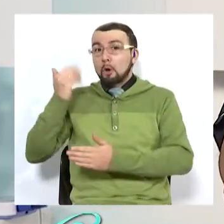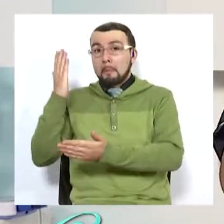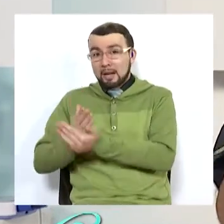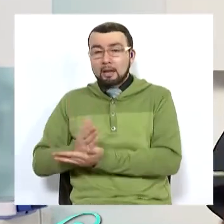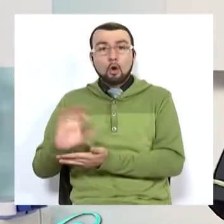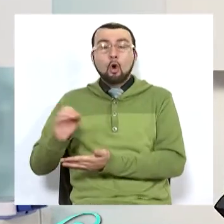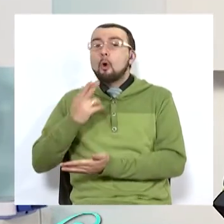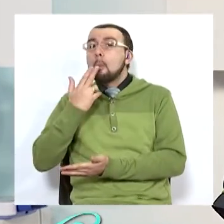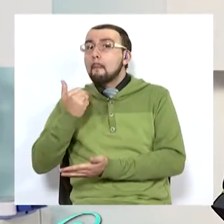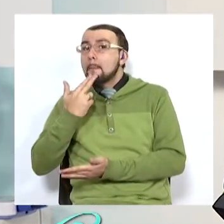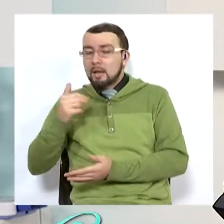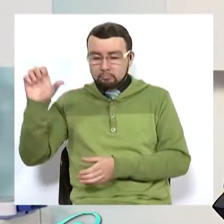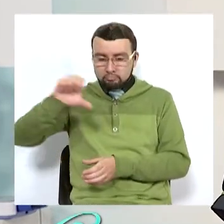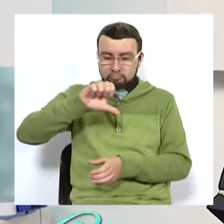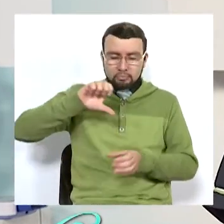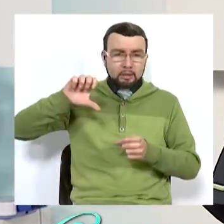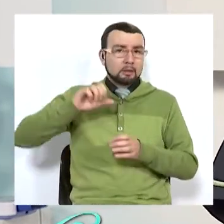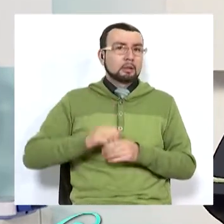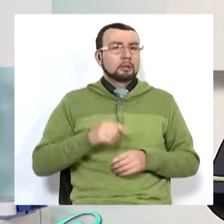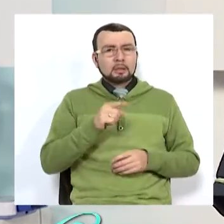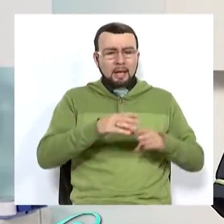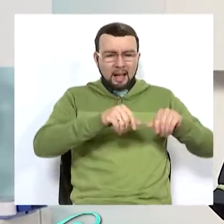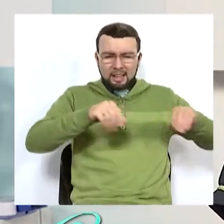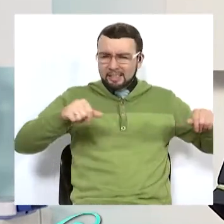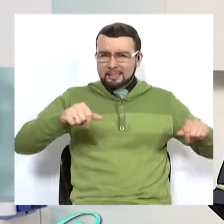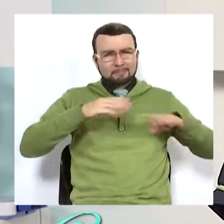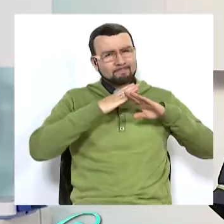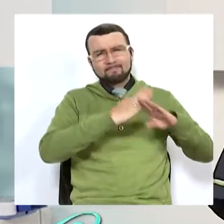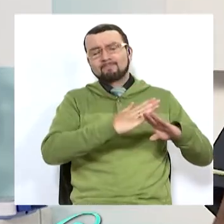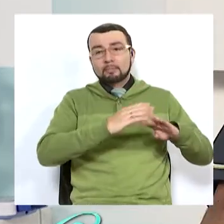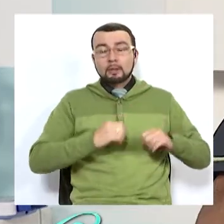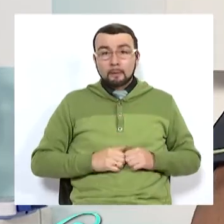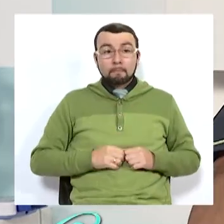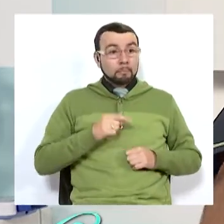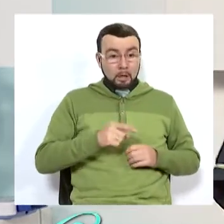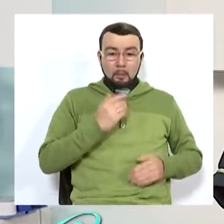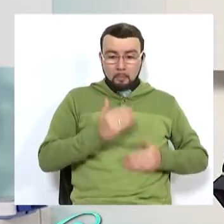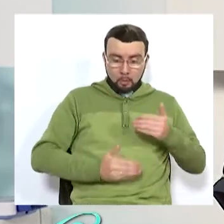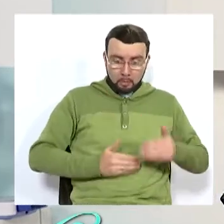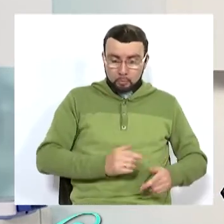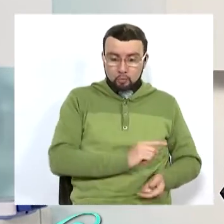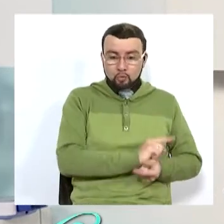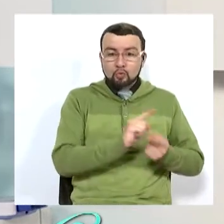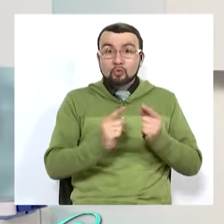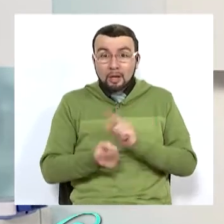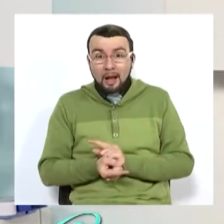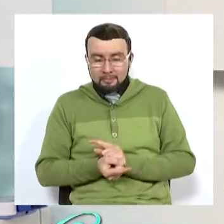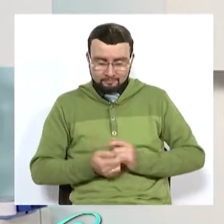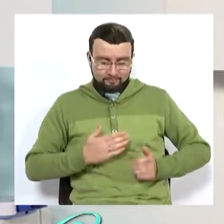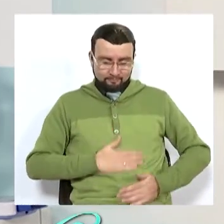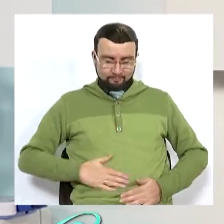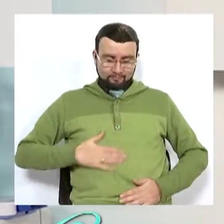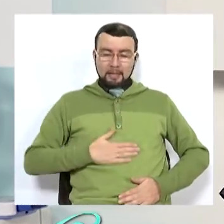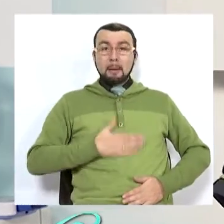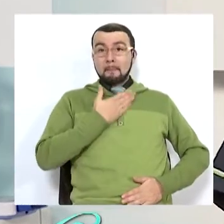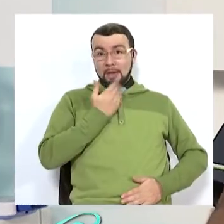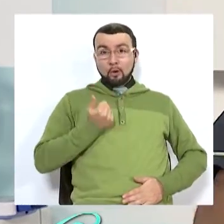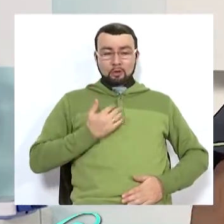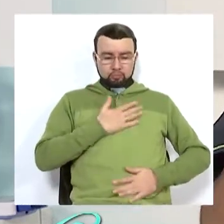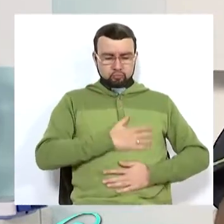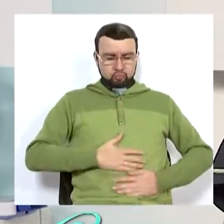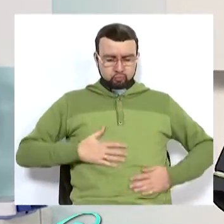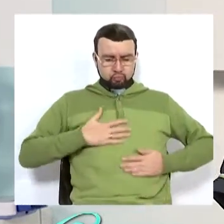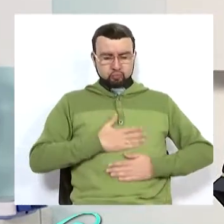harinas, productos de harinas blancas. Ese proceso de cambio de alimentación ya mejora las condiciones